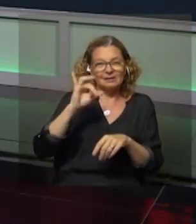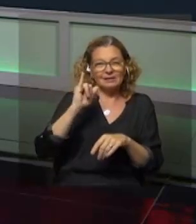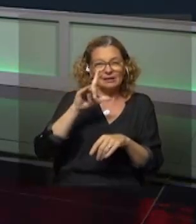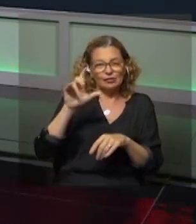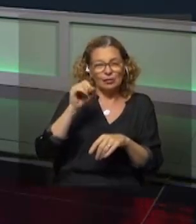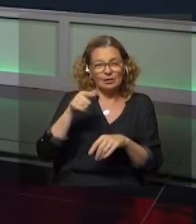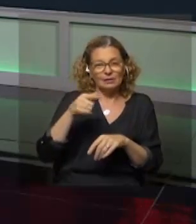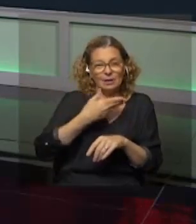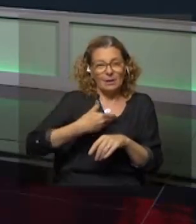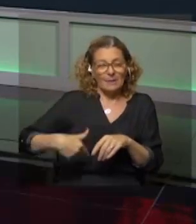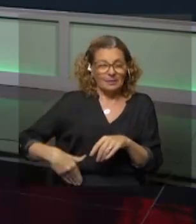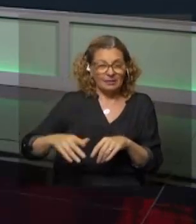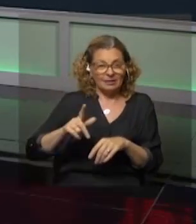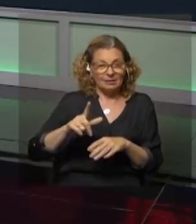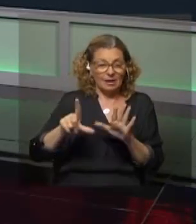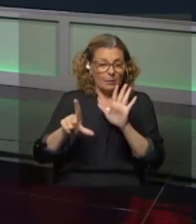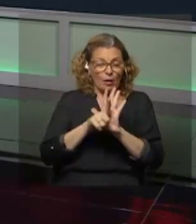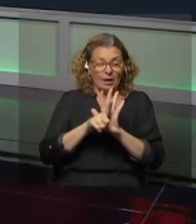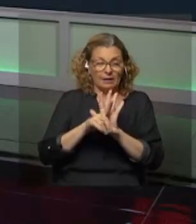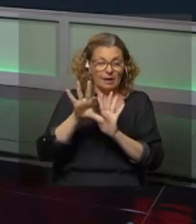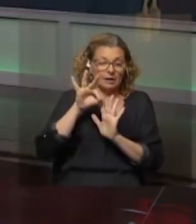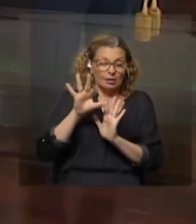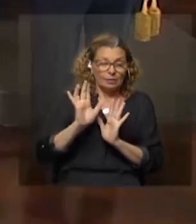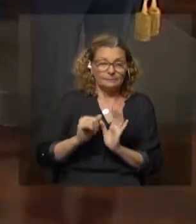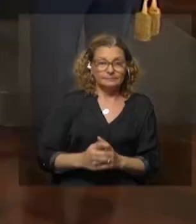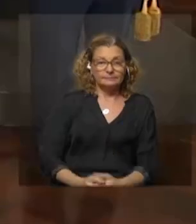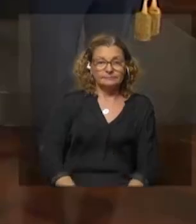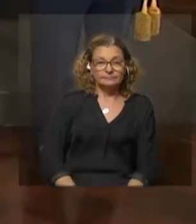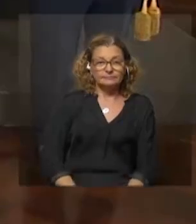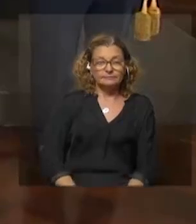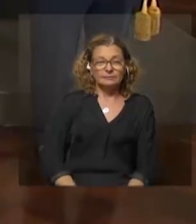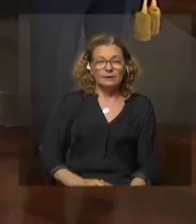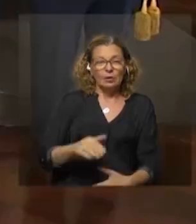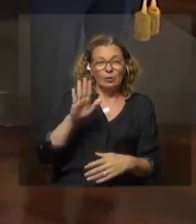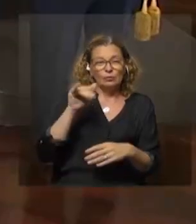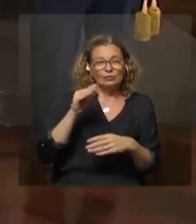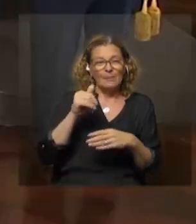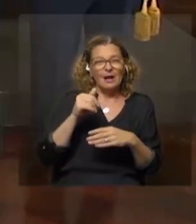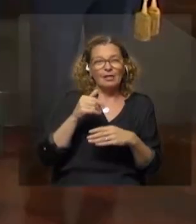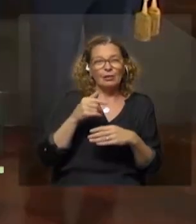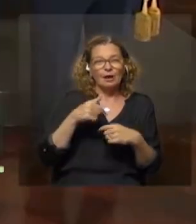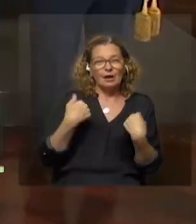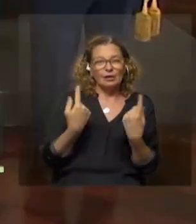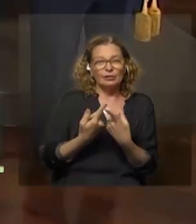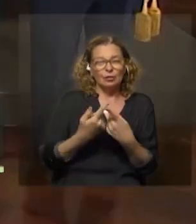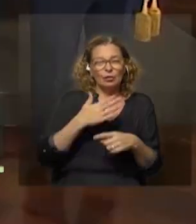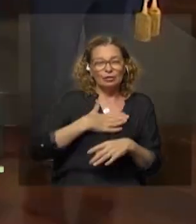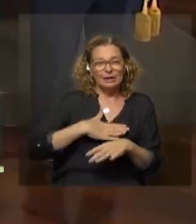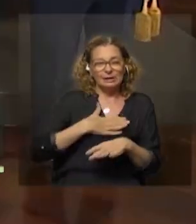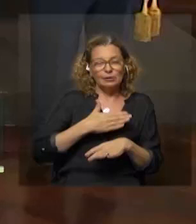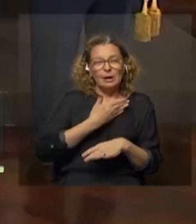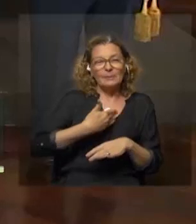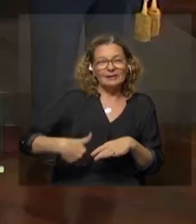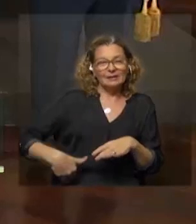para ellos es el presidente legalmente electo un llamado fraterno a la calma la